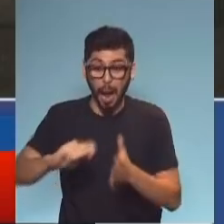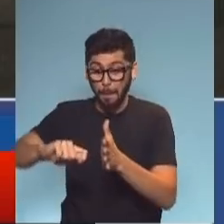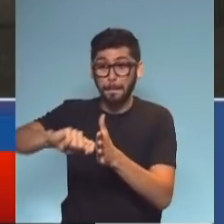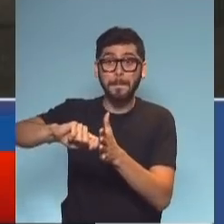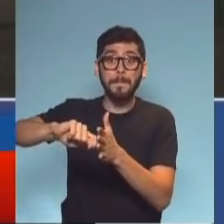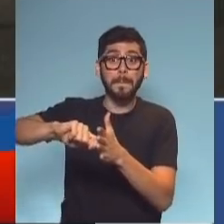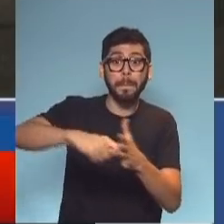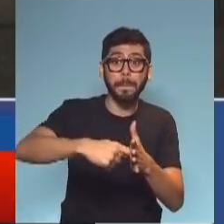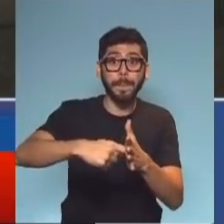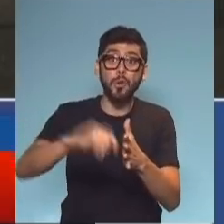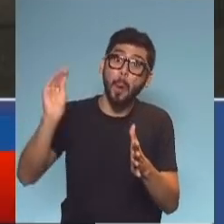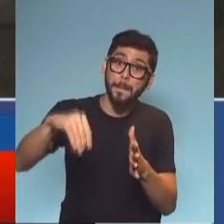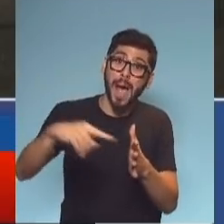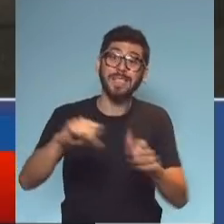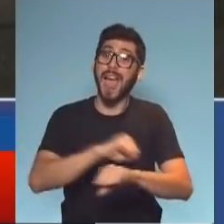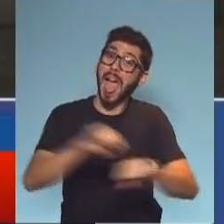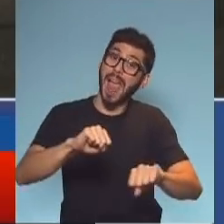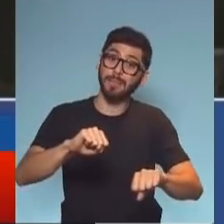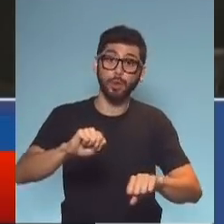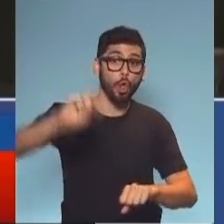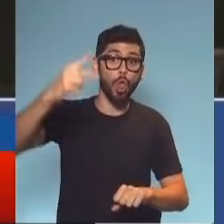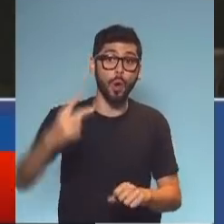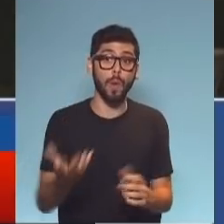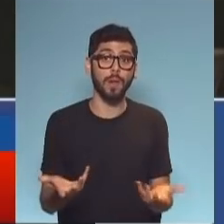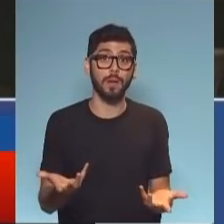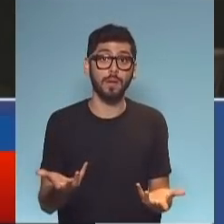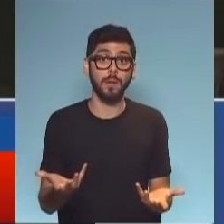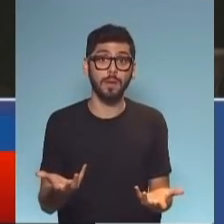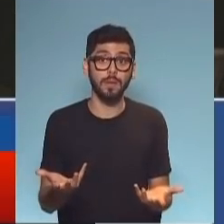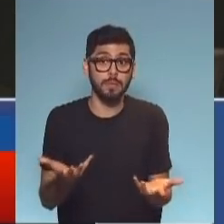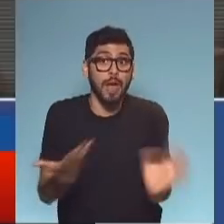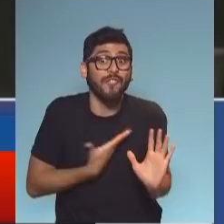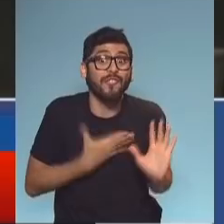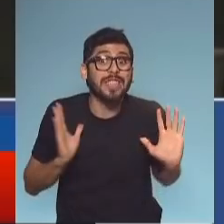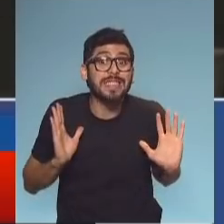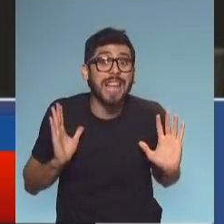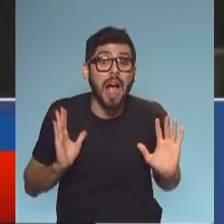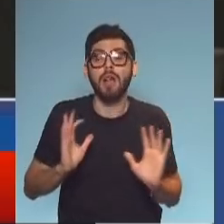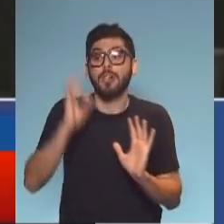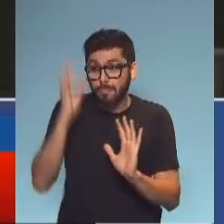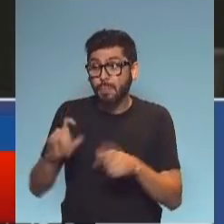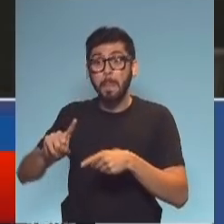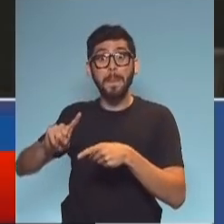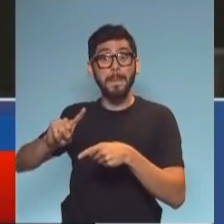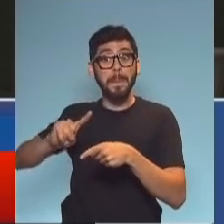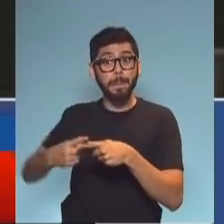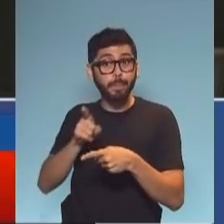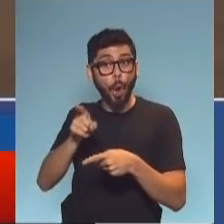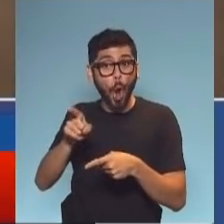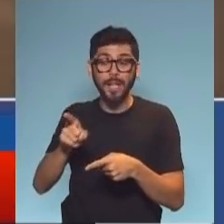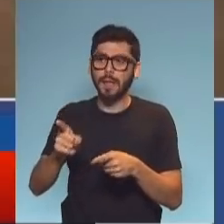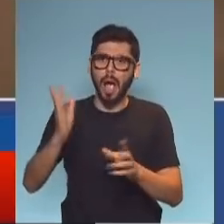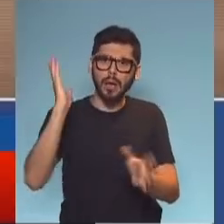mayor la explosión. Entonces, ha habido una política sistemática que